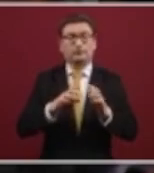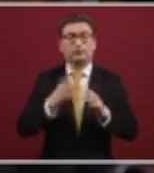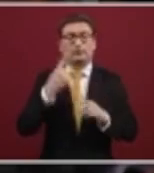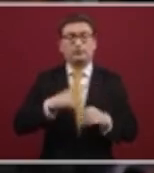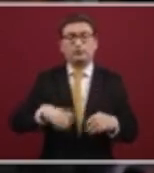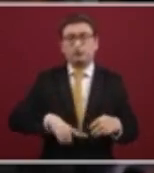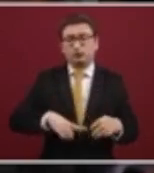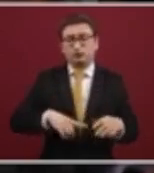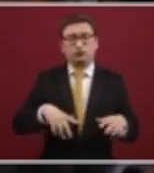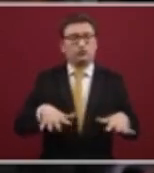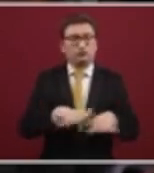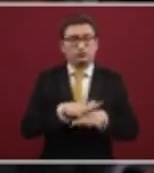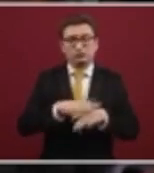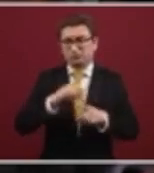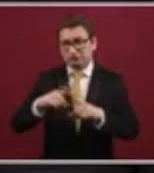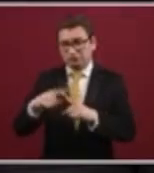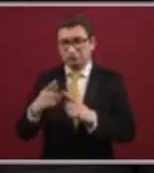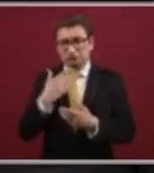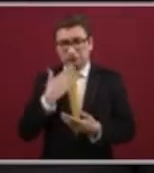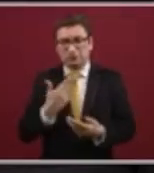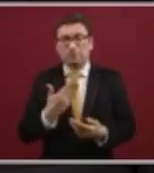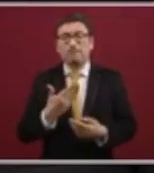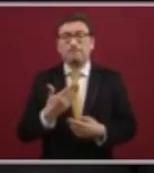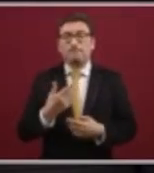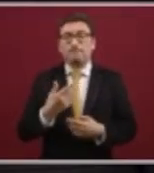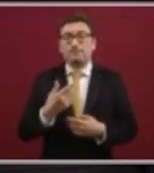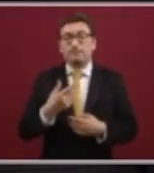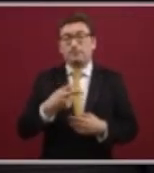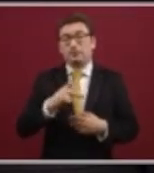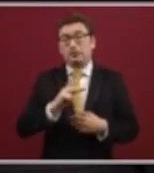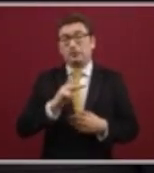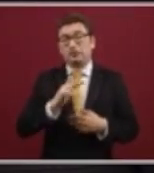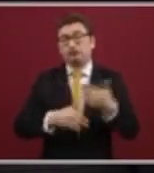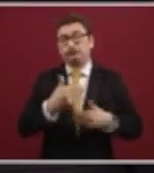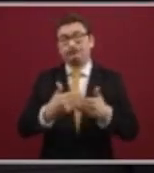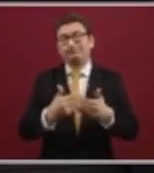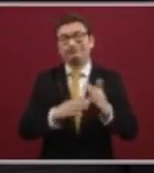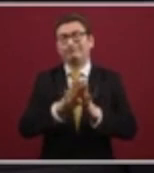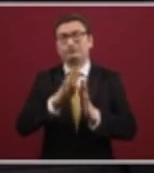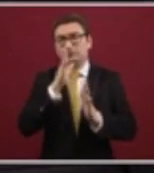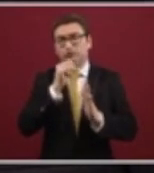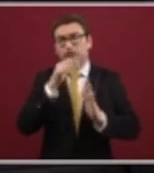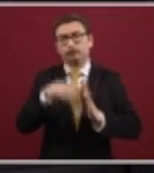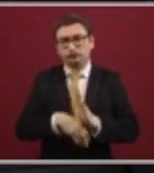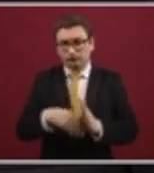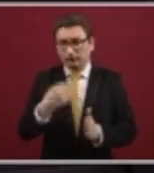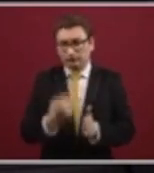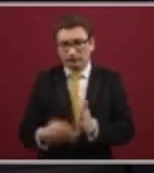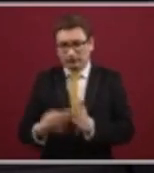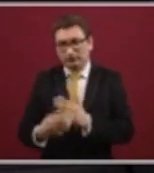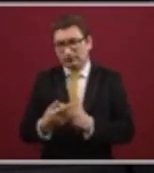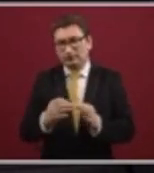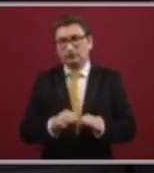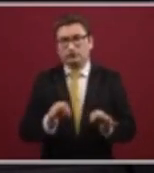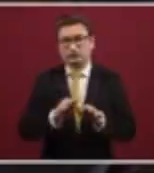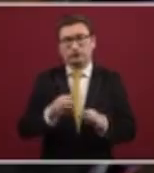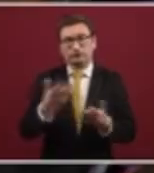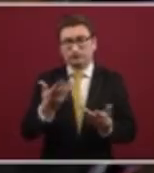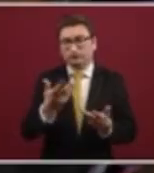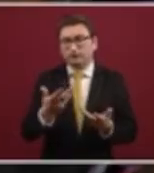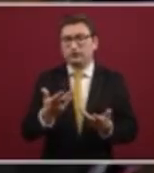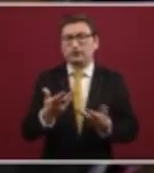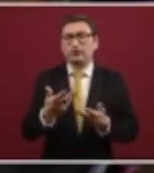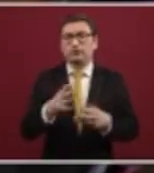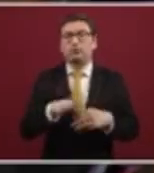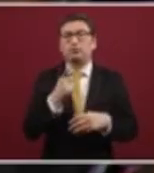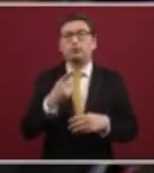público de la agenda nacional, se lleven al traste por falta de crecimiento. Es un liderazgo que no vamos a ver en muchas, tal vez en